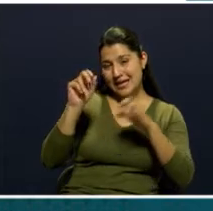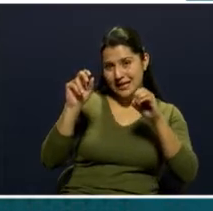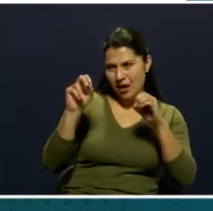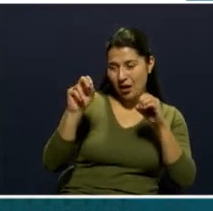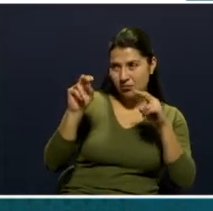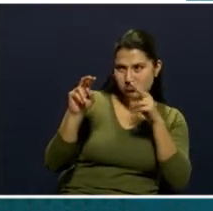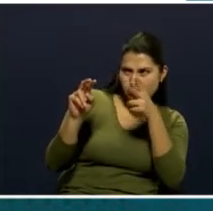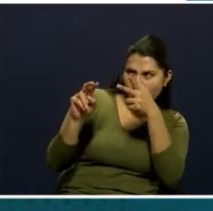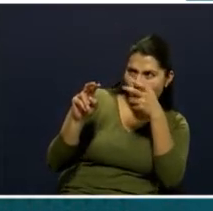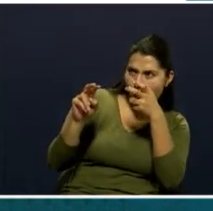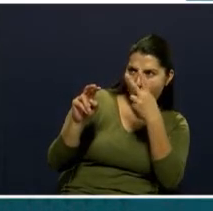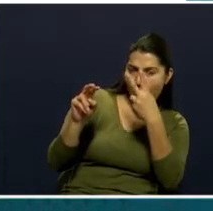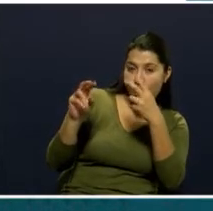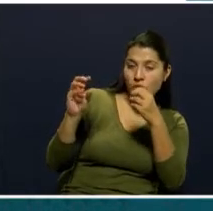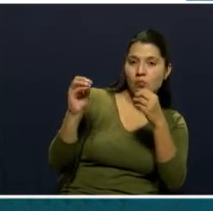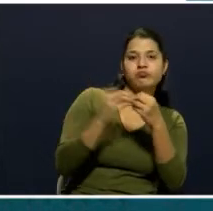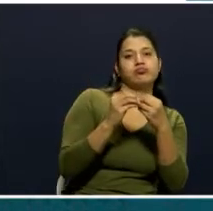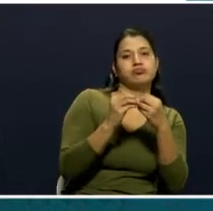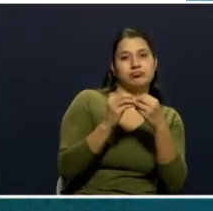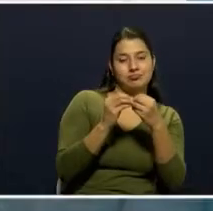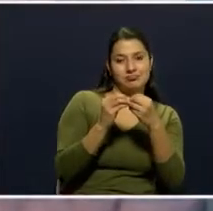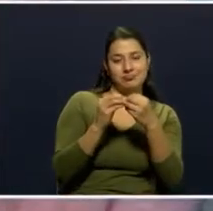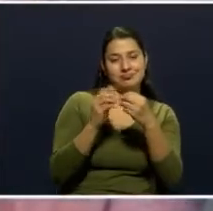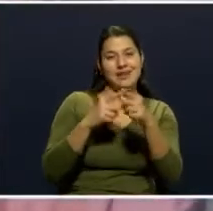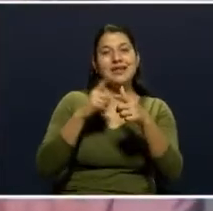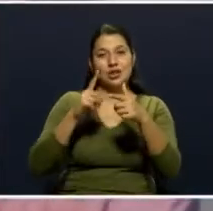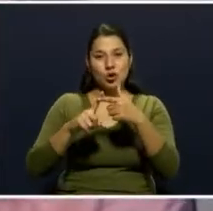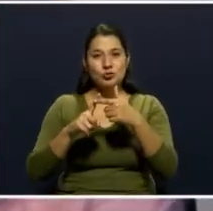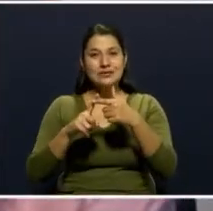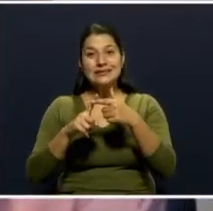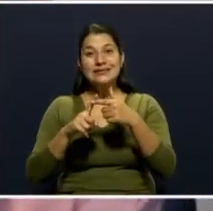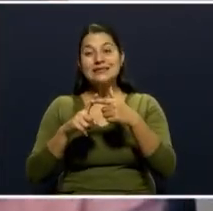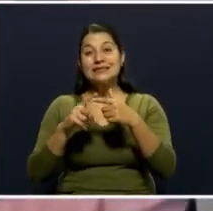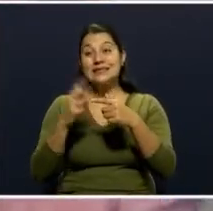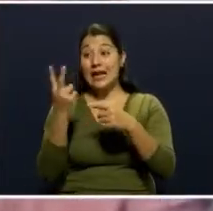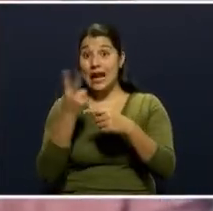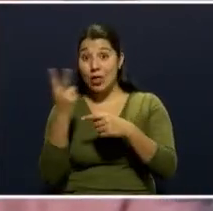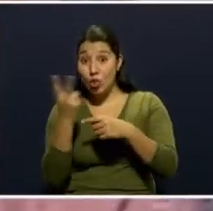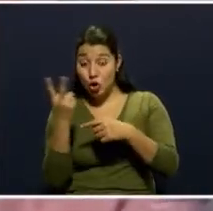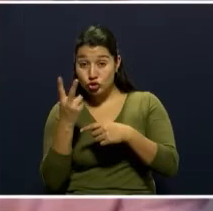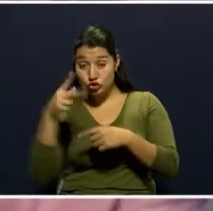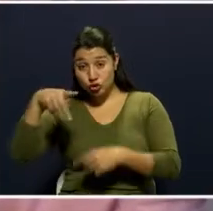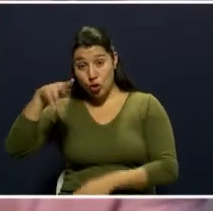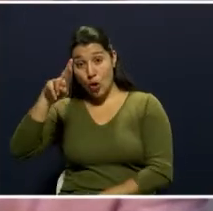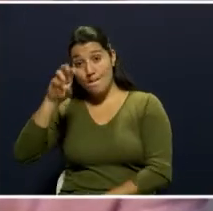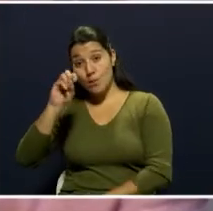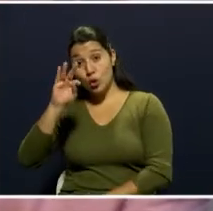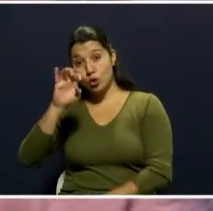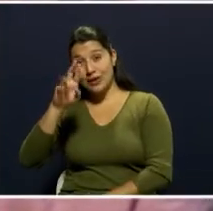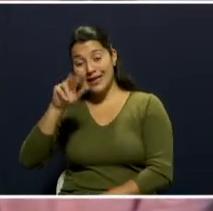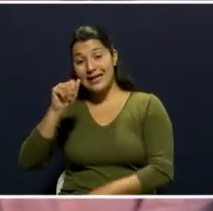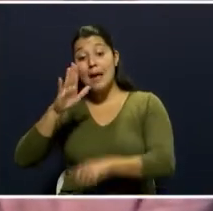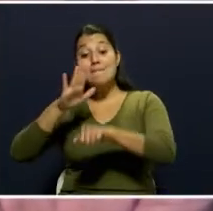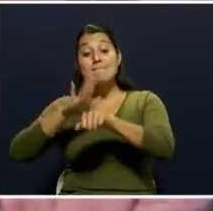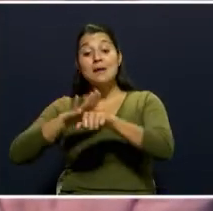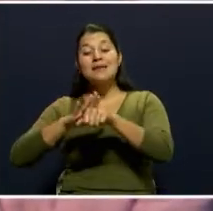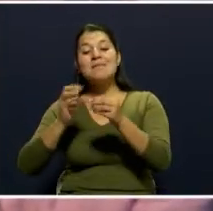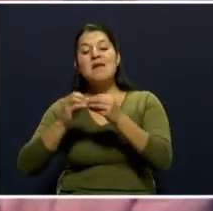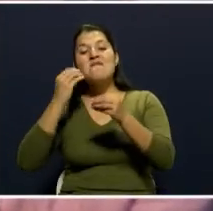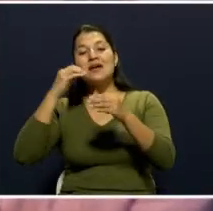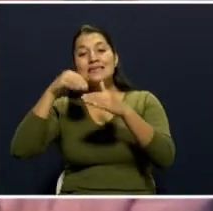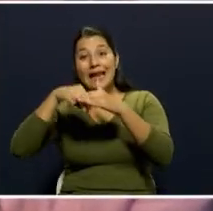TMPRSS2 es la que le permite o le facilita el ingreso. Sobre esta línea se ha visto